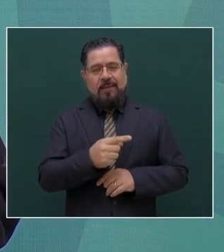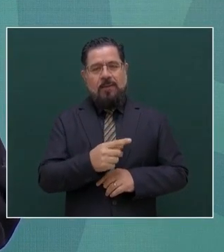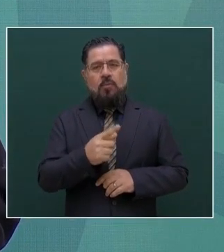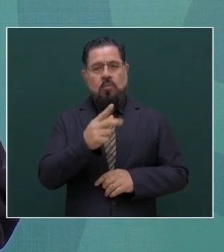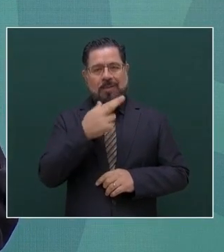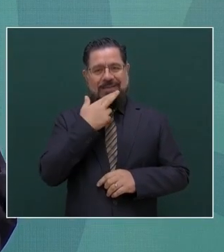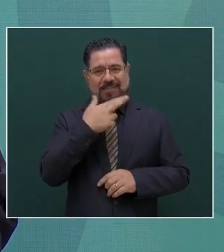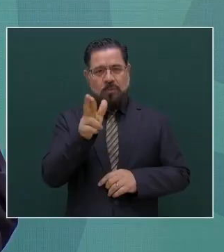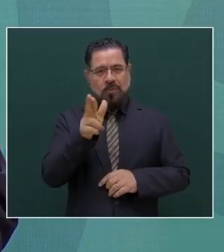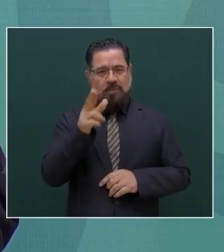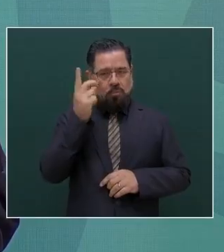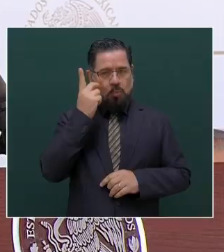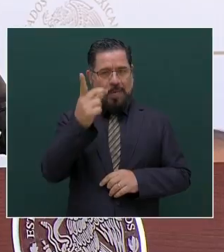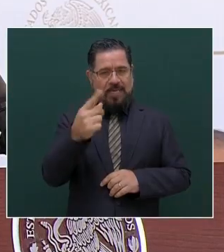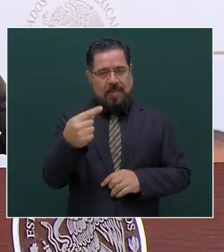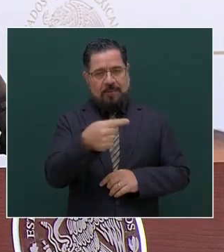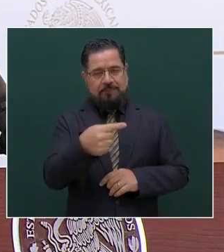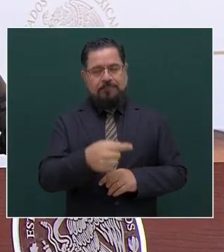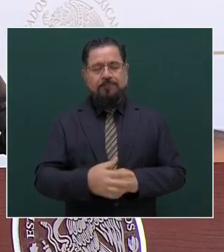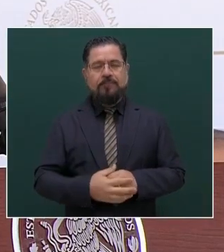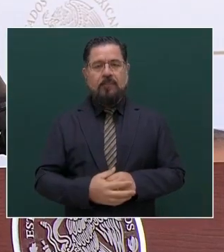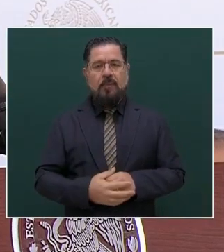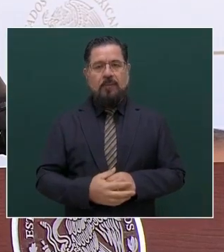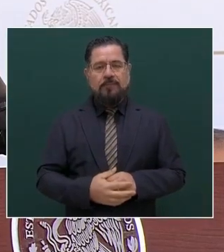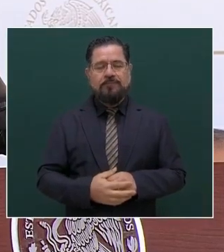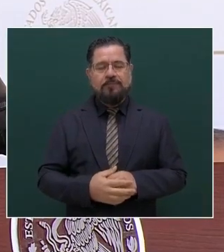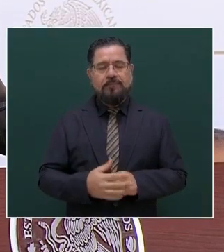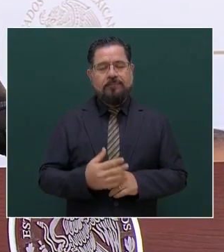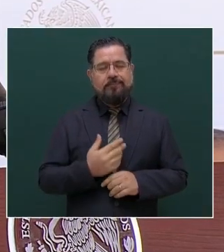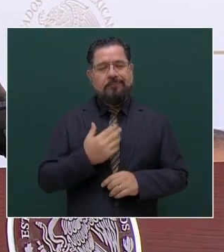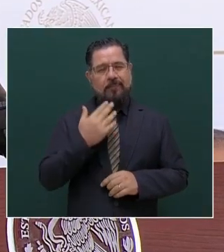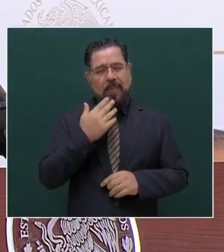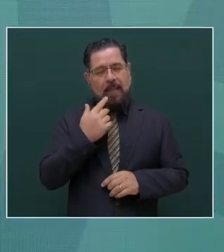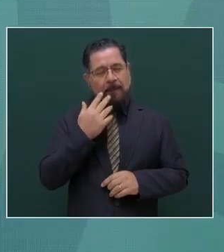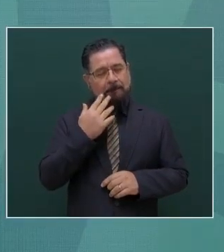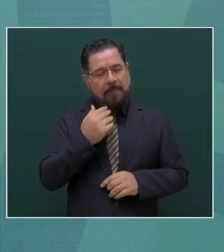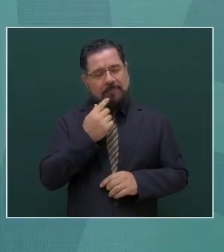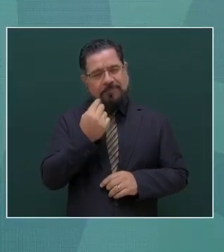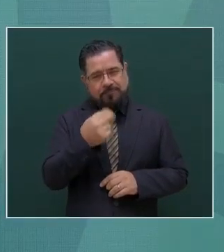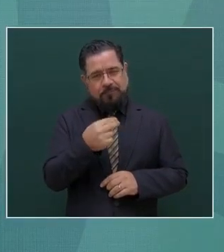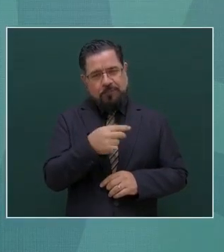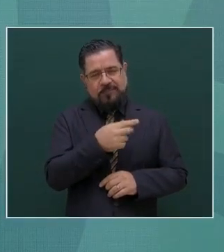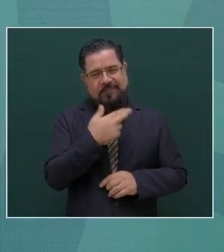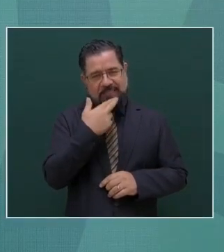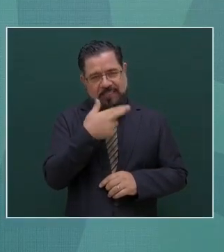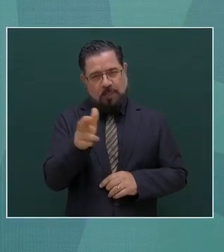un restaurante, también para decirlo amablemente,